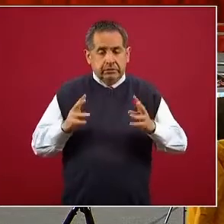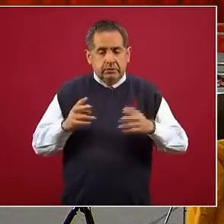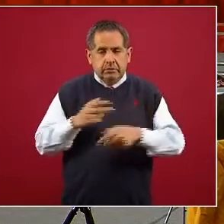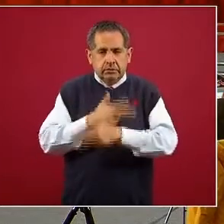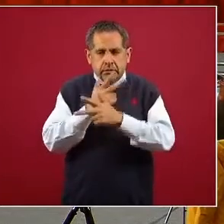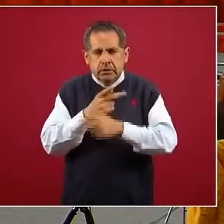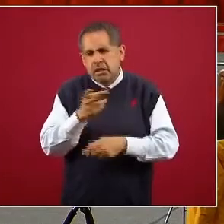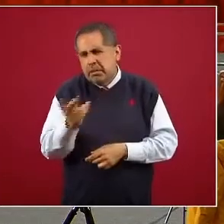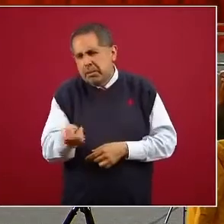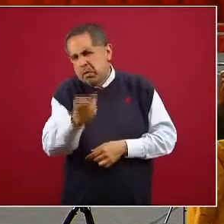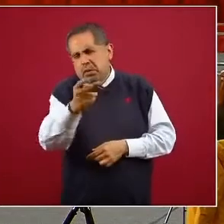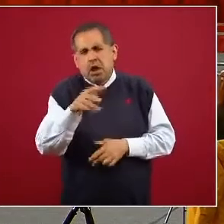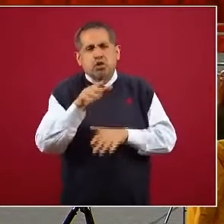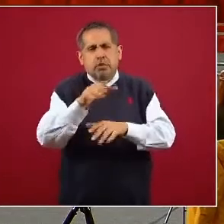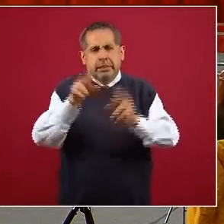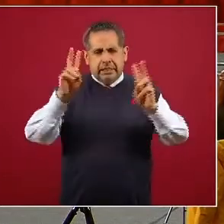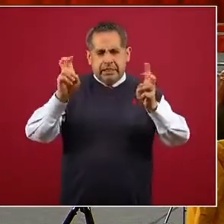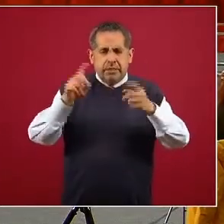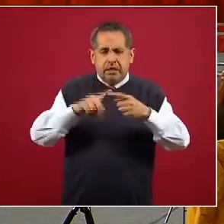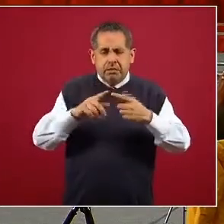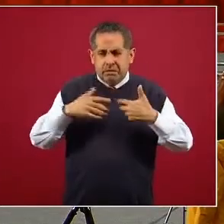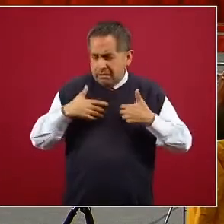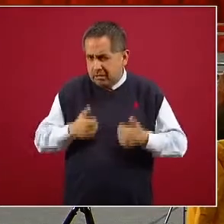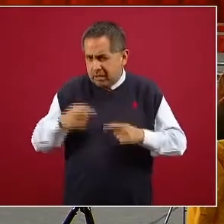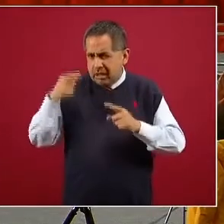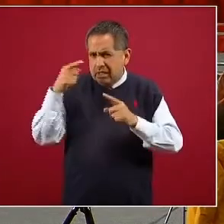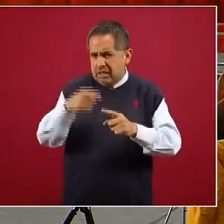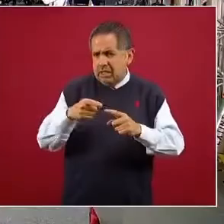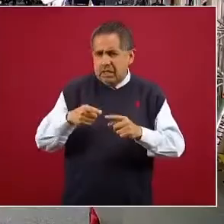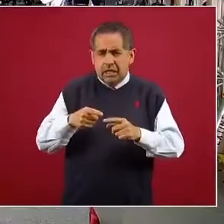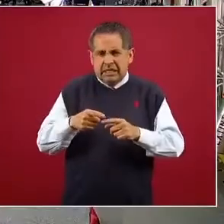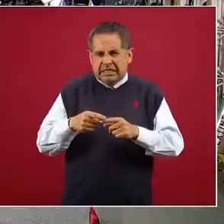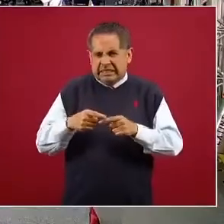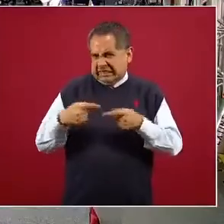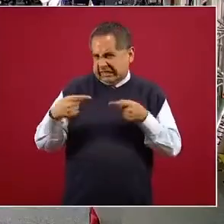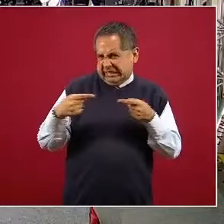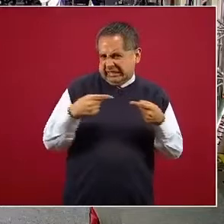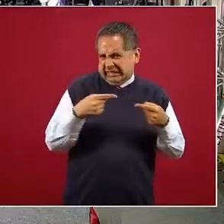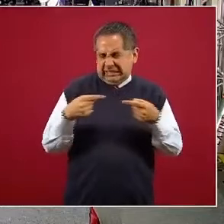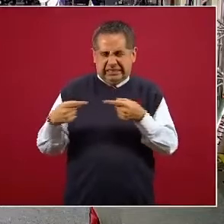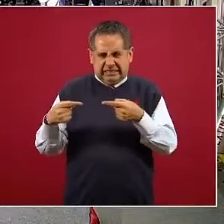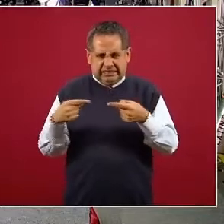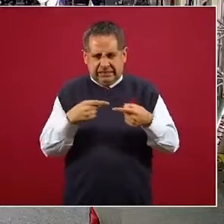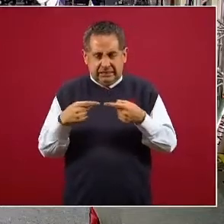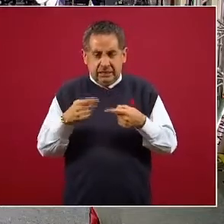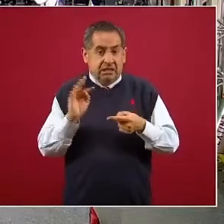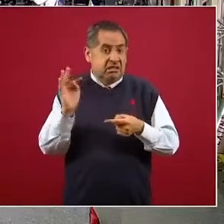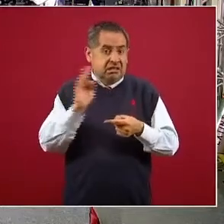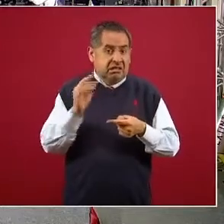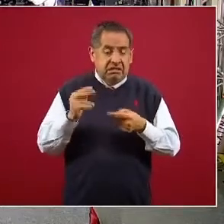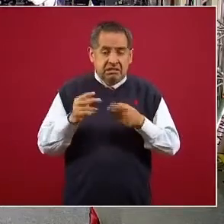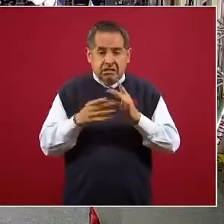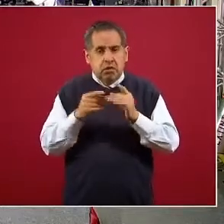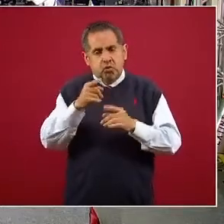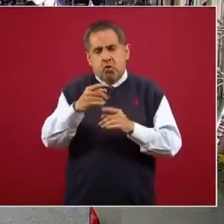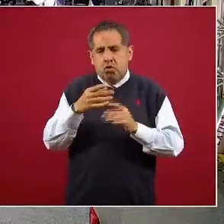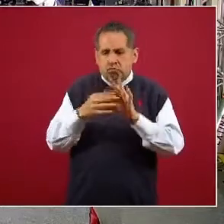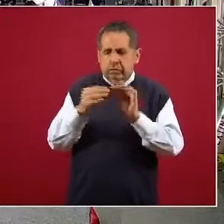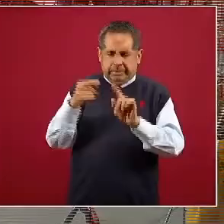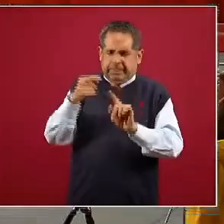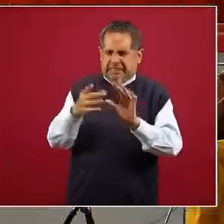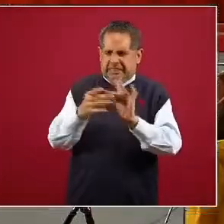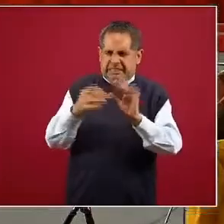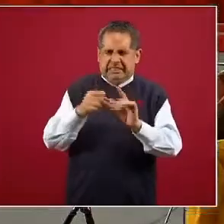tengo un par de preguntas sobre el tema. Tengo entendido que se trató de una reunión ríspida, que incluso se habló usted, para ser